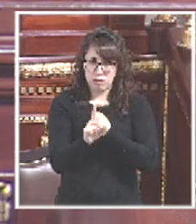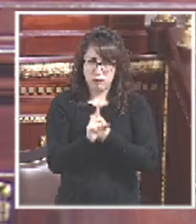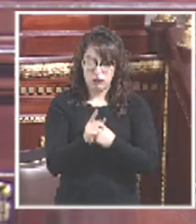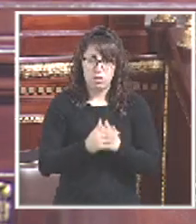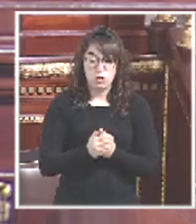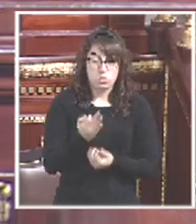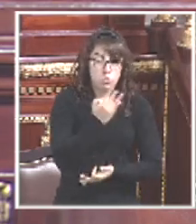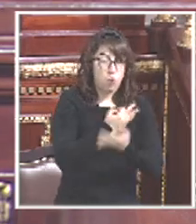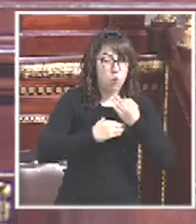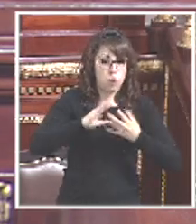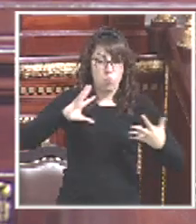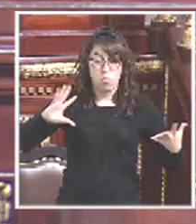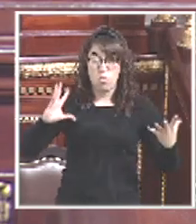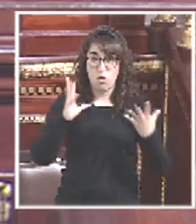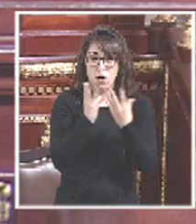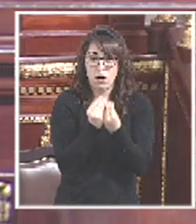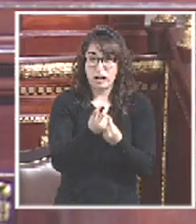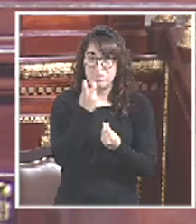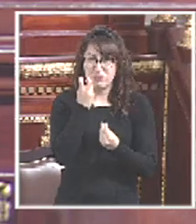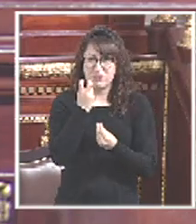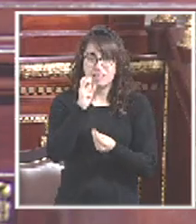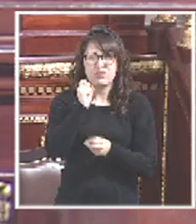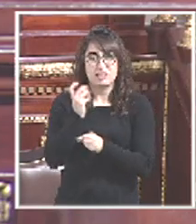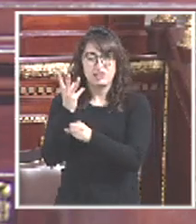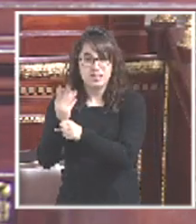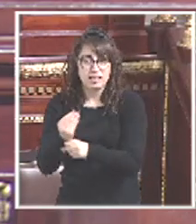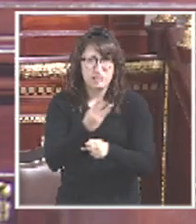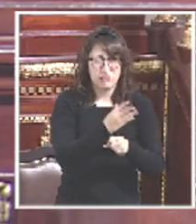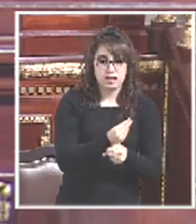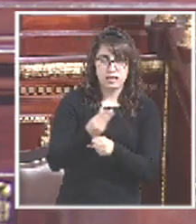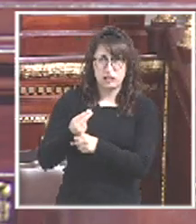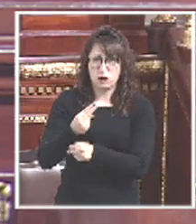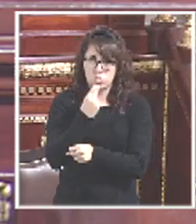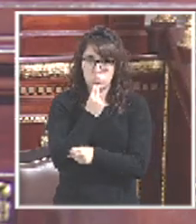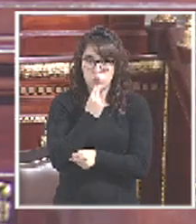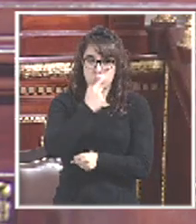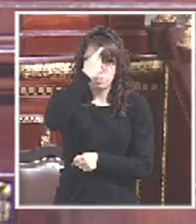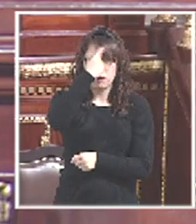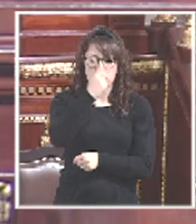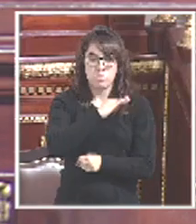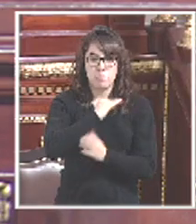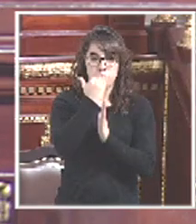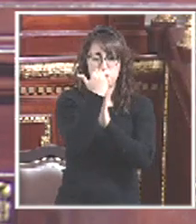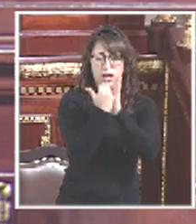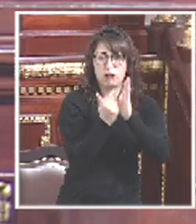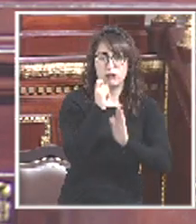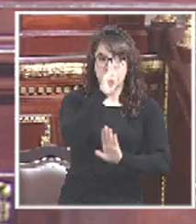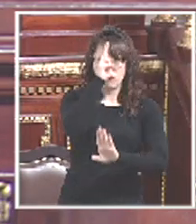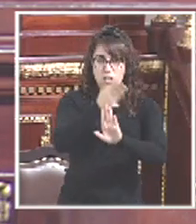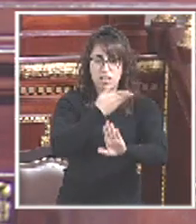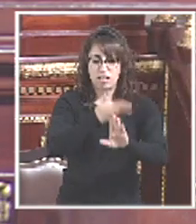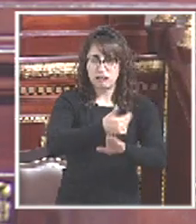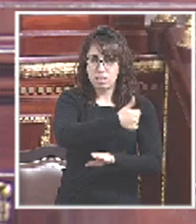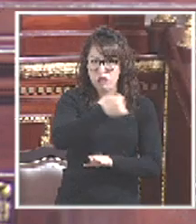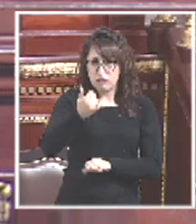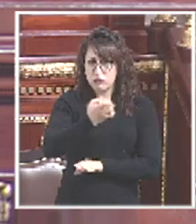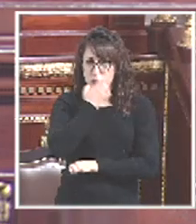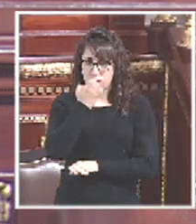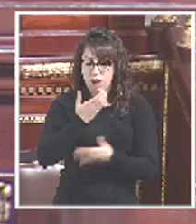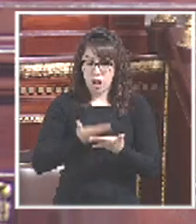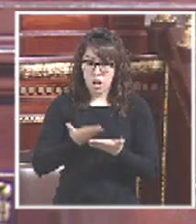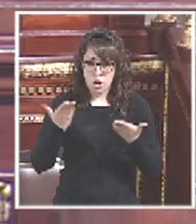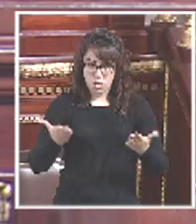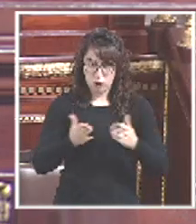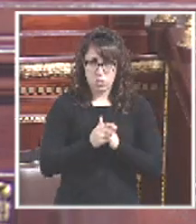estas acciones en su conjunto son necesarias para disminuir la violencia en las escuelas. Como legisladores,